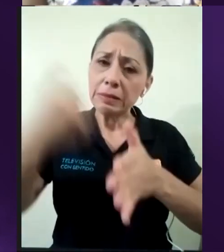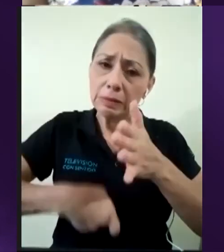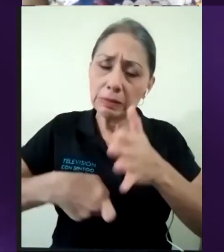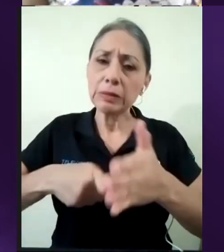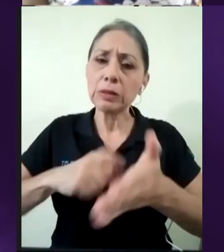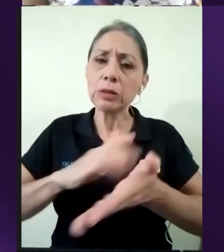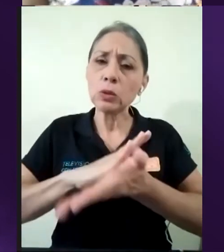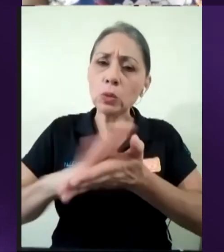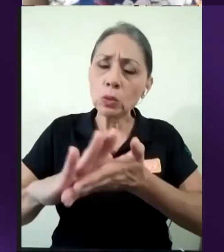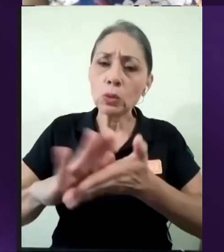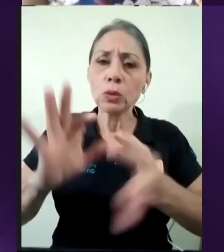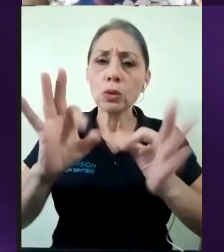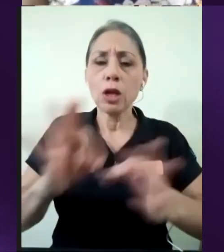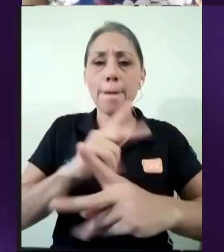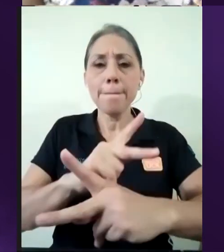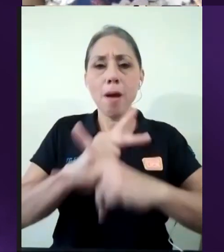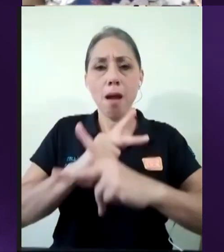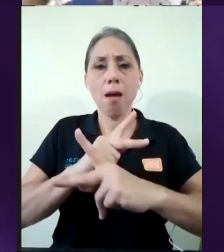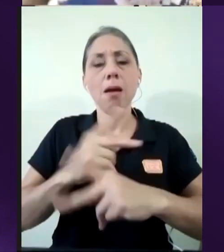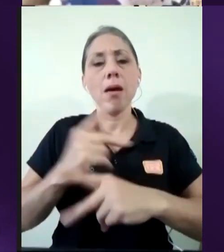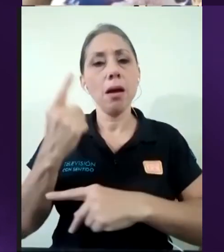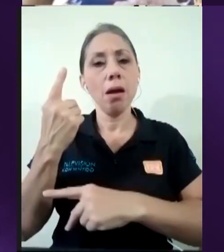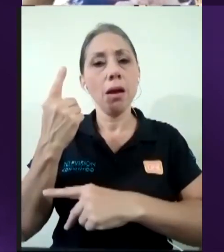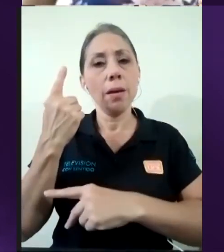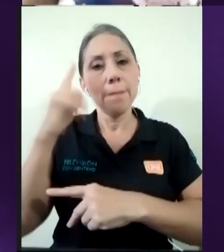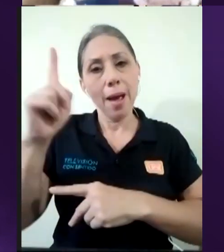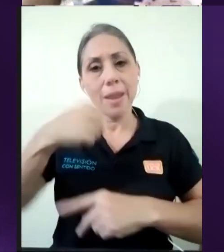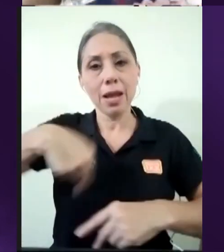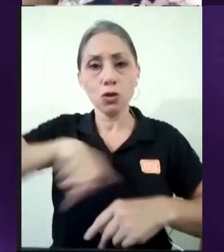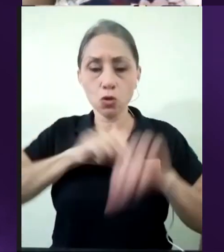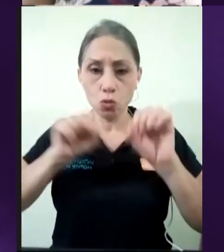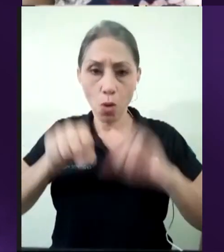¿verdad? De higiene, para que podamos afrontar esta